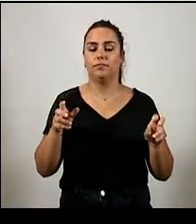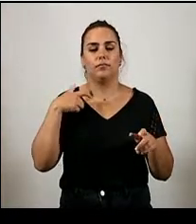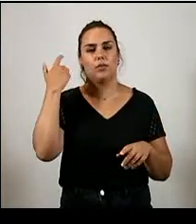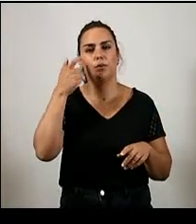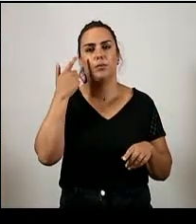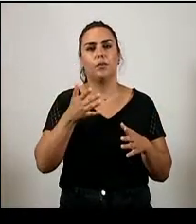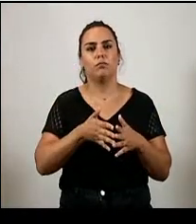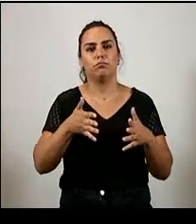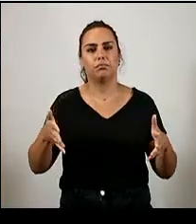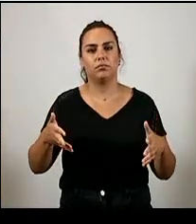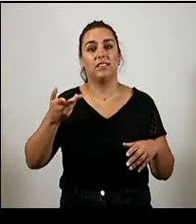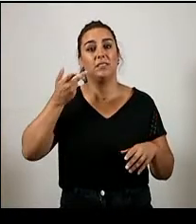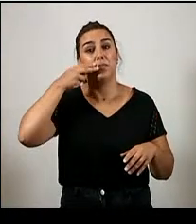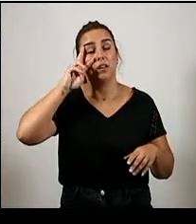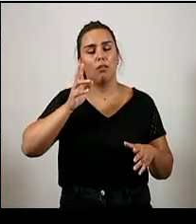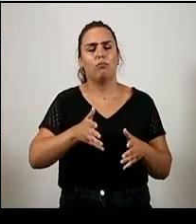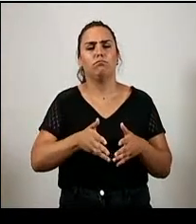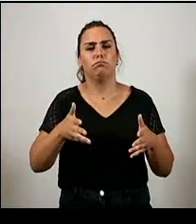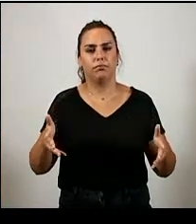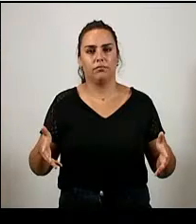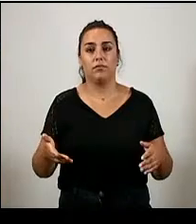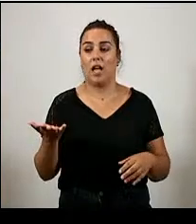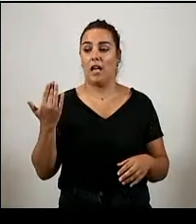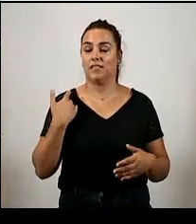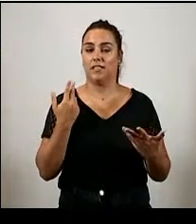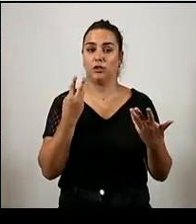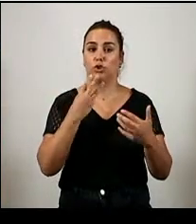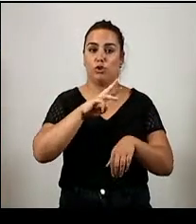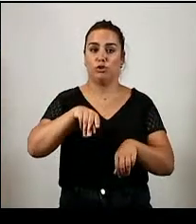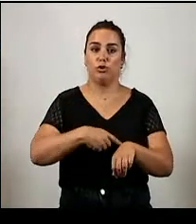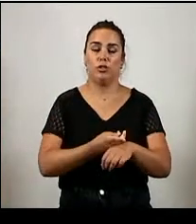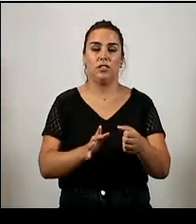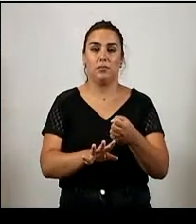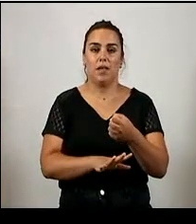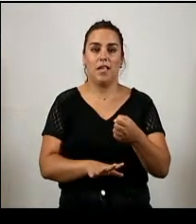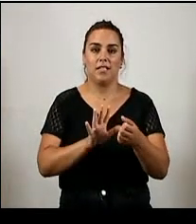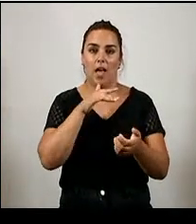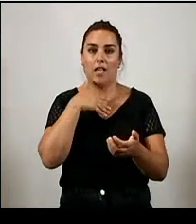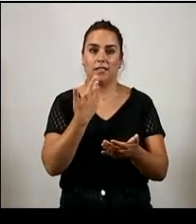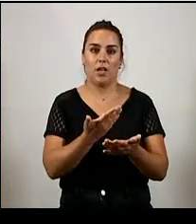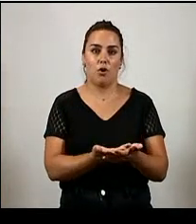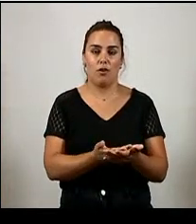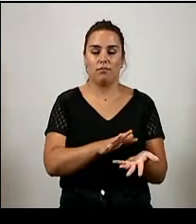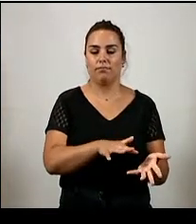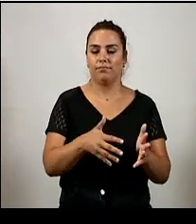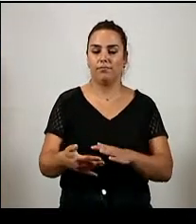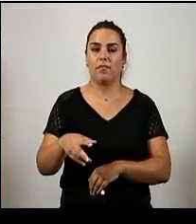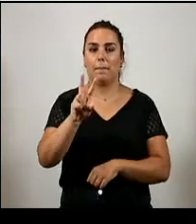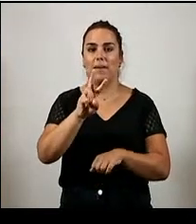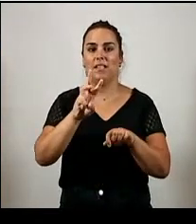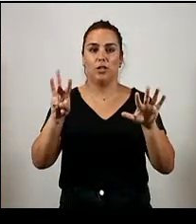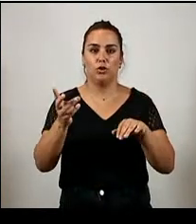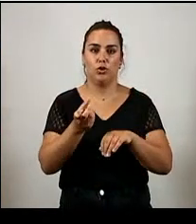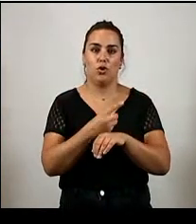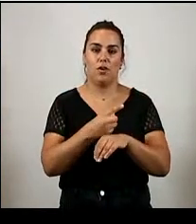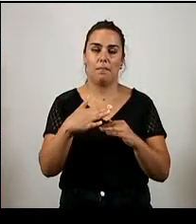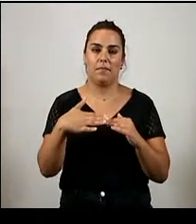y en especialización. Pasan de las 8 horas básicas que se daban hasta ahora hasta las 18 horas como